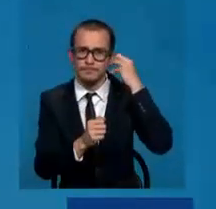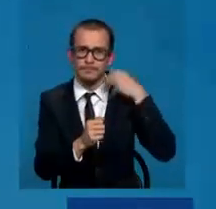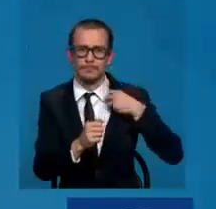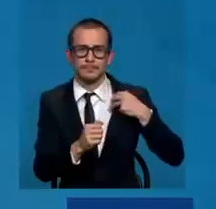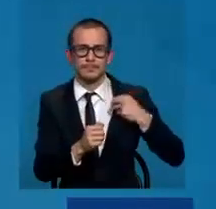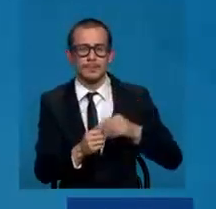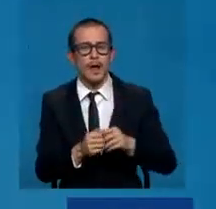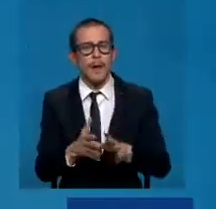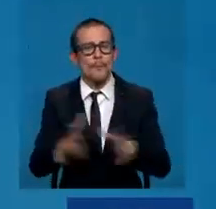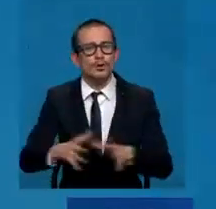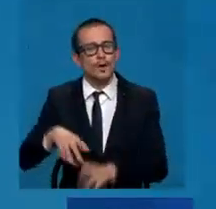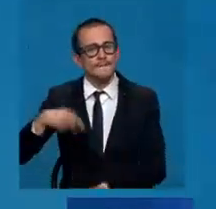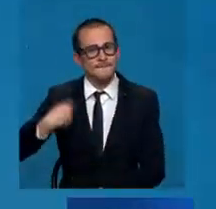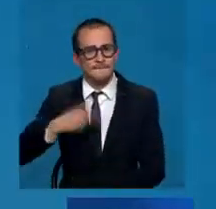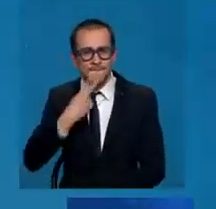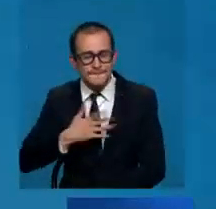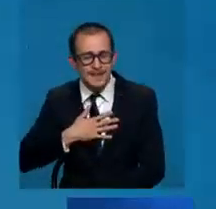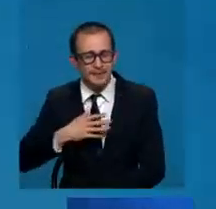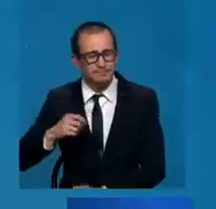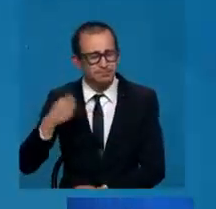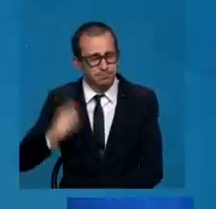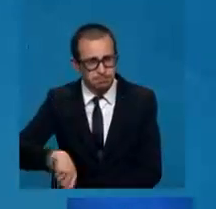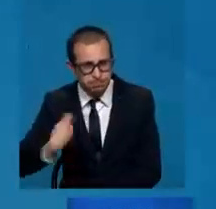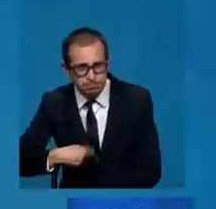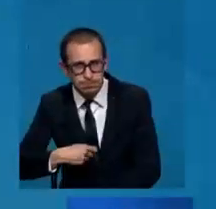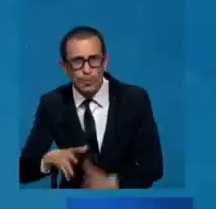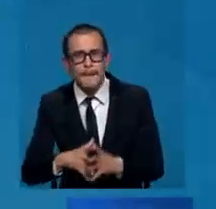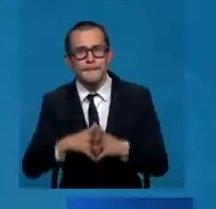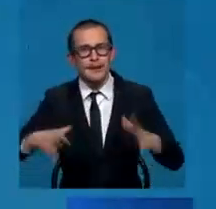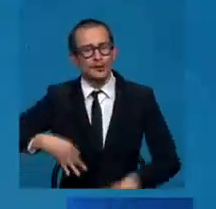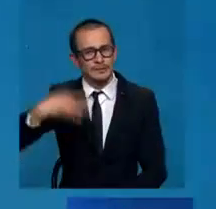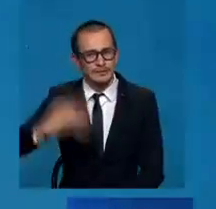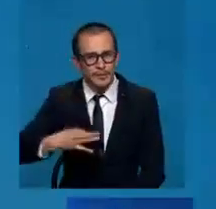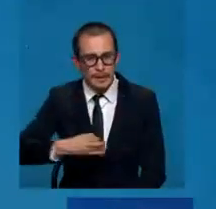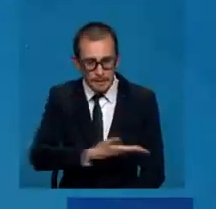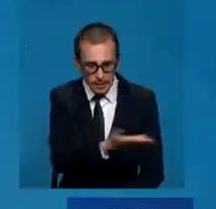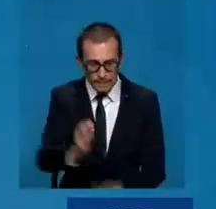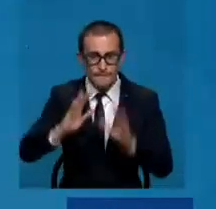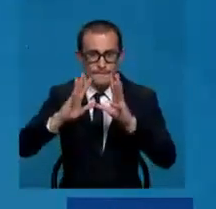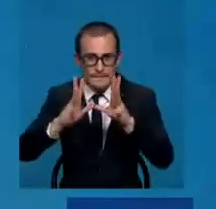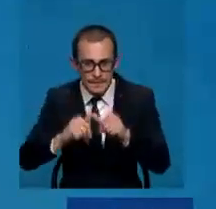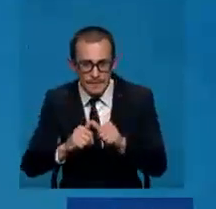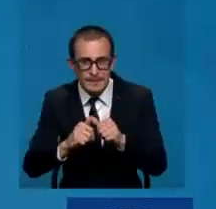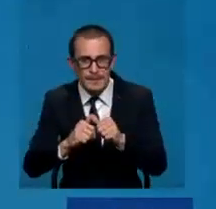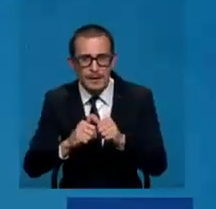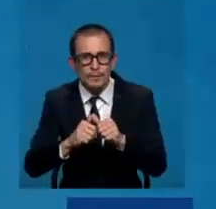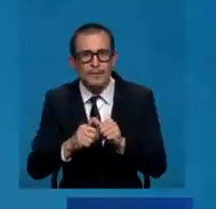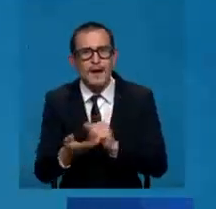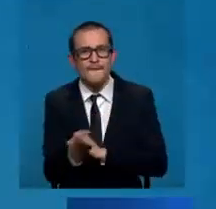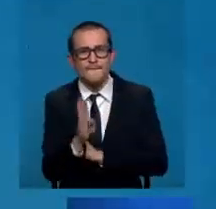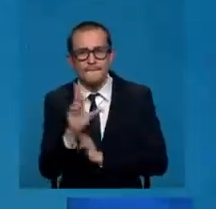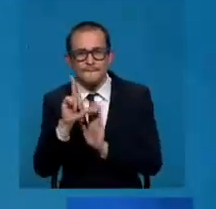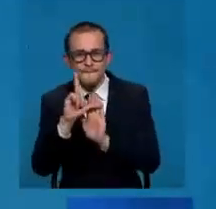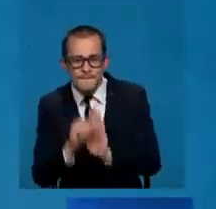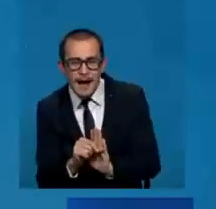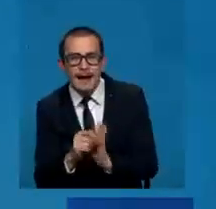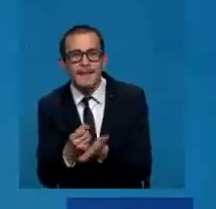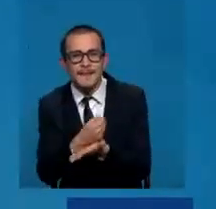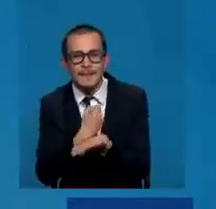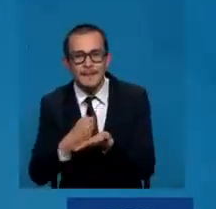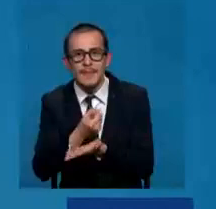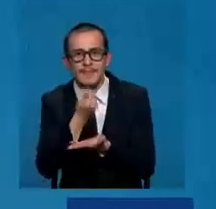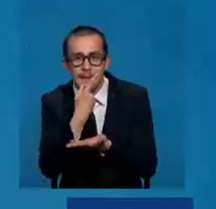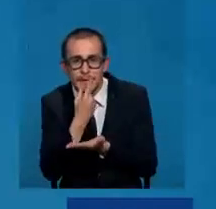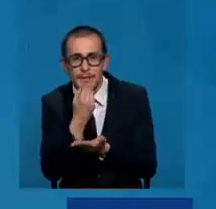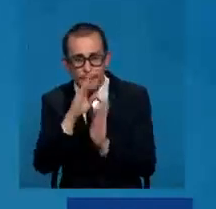el alto costo de la vida, una mayor seguridad para nuestras familias, una baja en el precio de los medicamentos